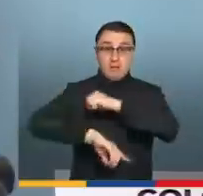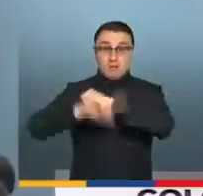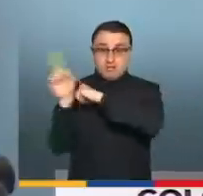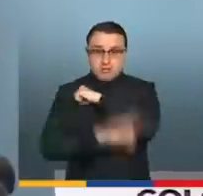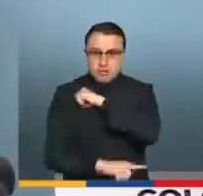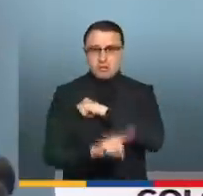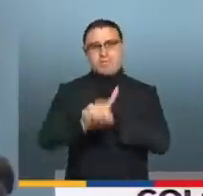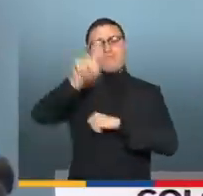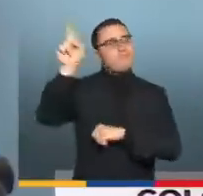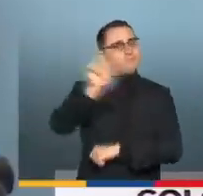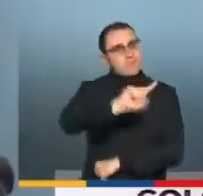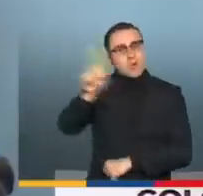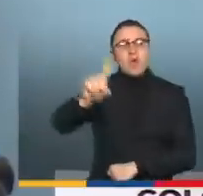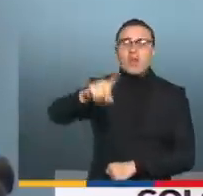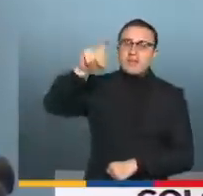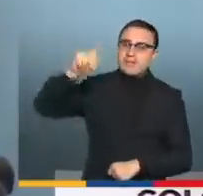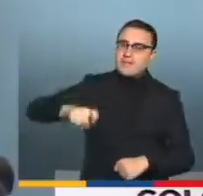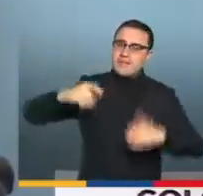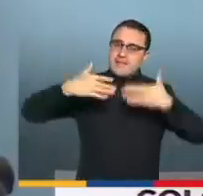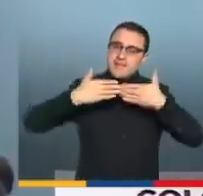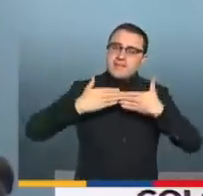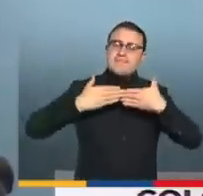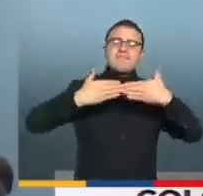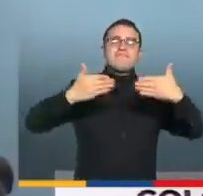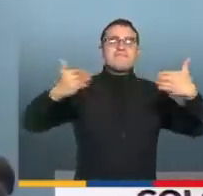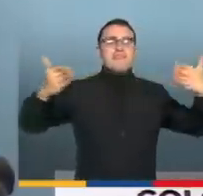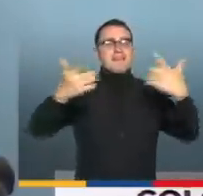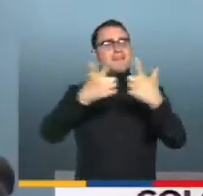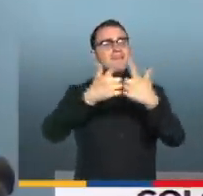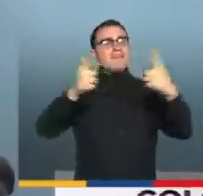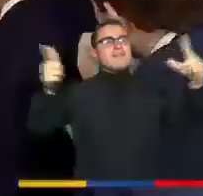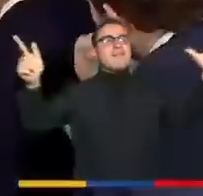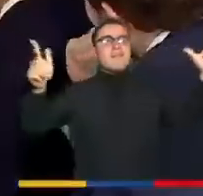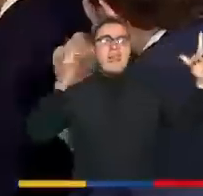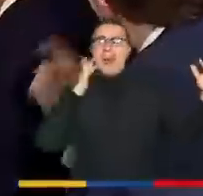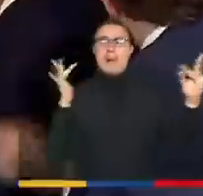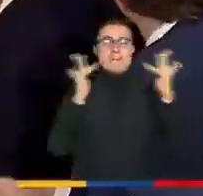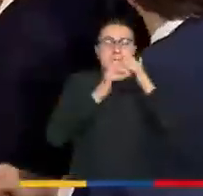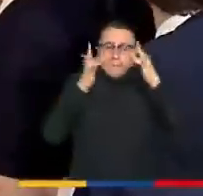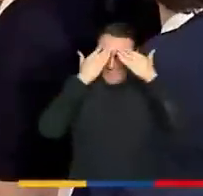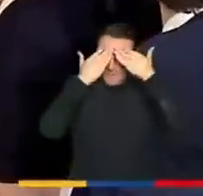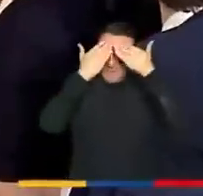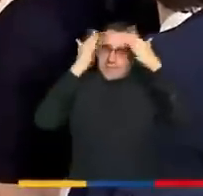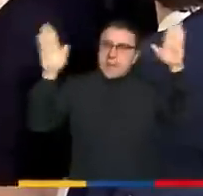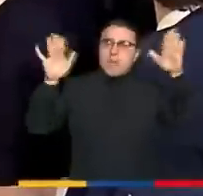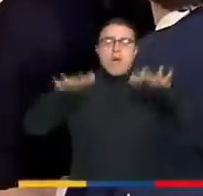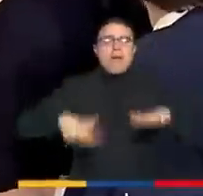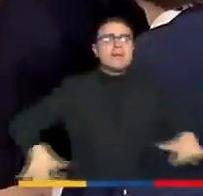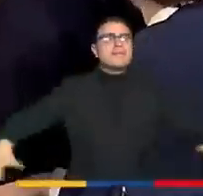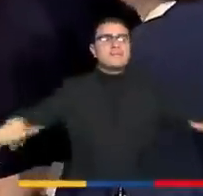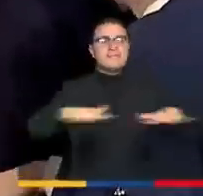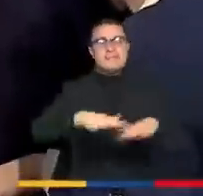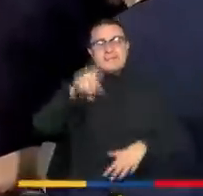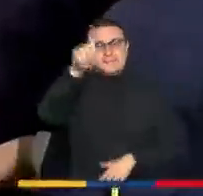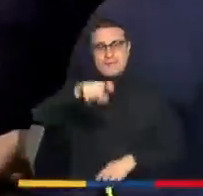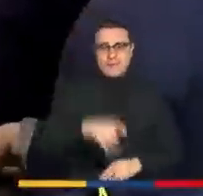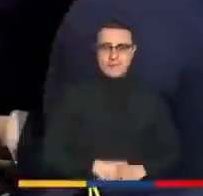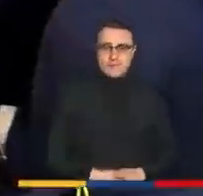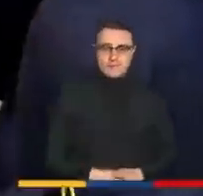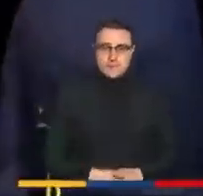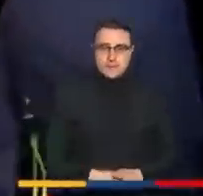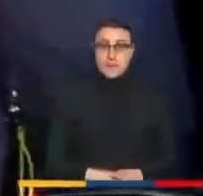libertades. Y América tiene que ser un espacio de democracia. En nuestros países, y en el